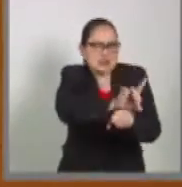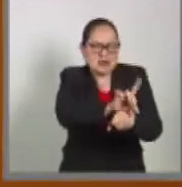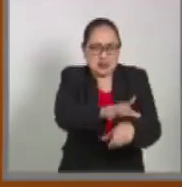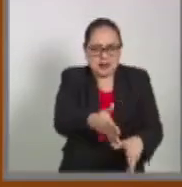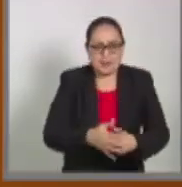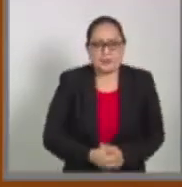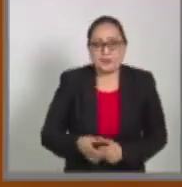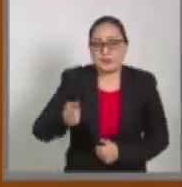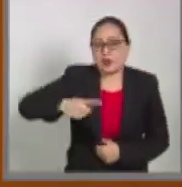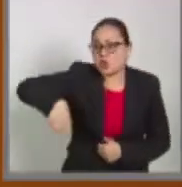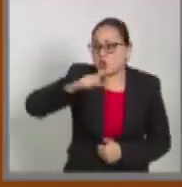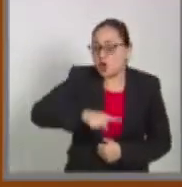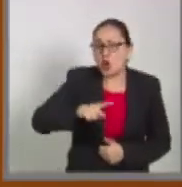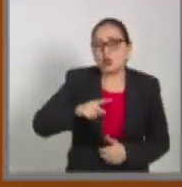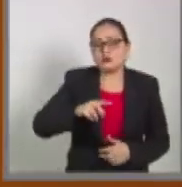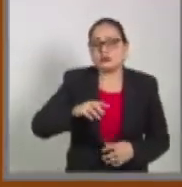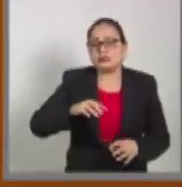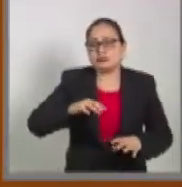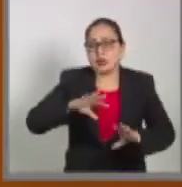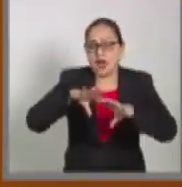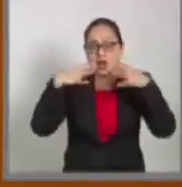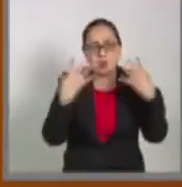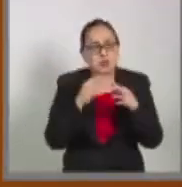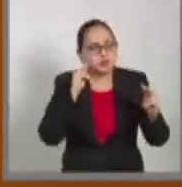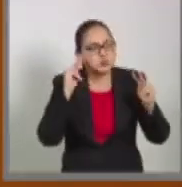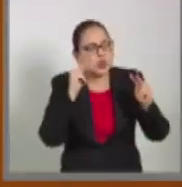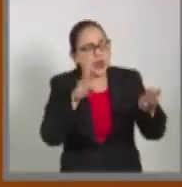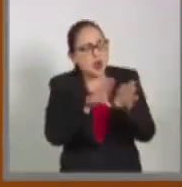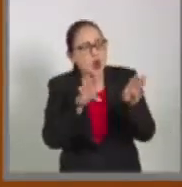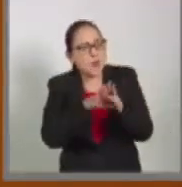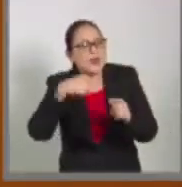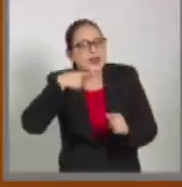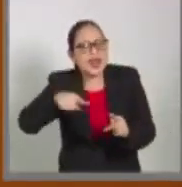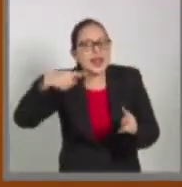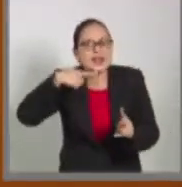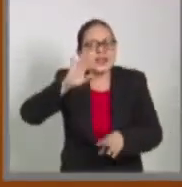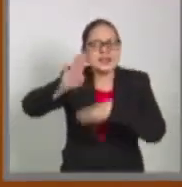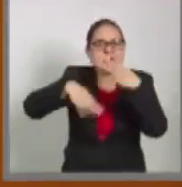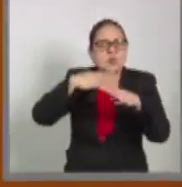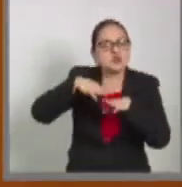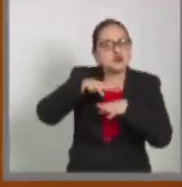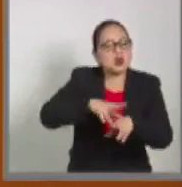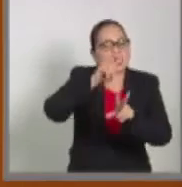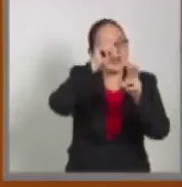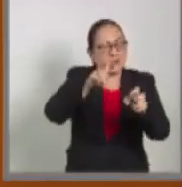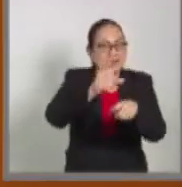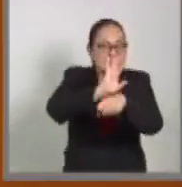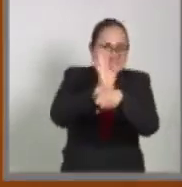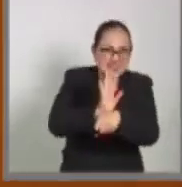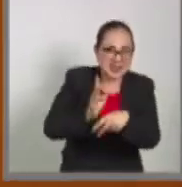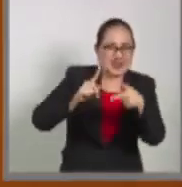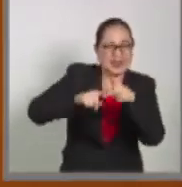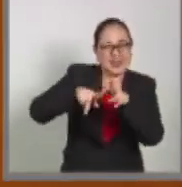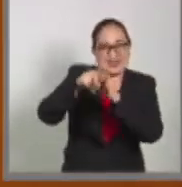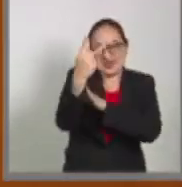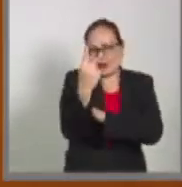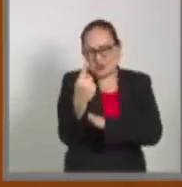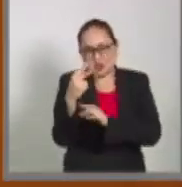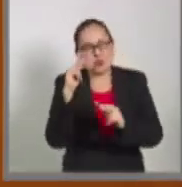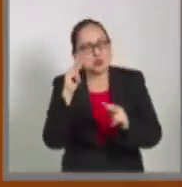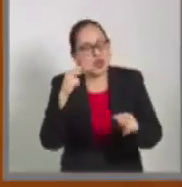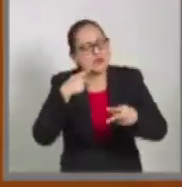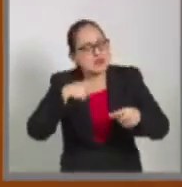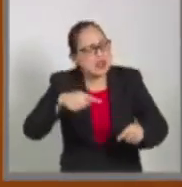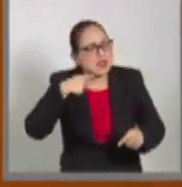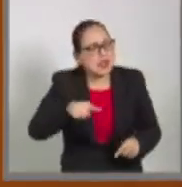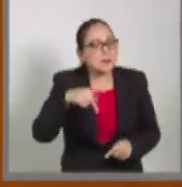presta atención, y qué bueno, a las denuncias de acoso sexual en el mundo del espectáculo, pero desgraciadamente no